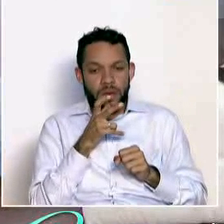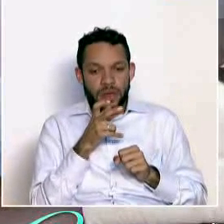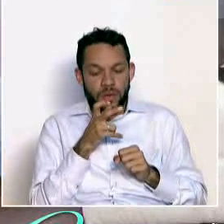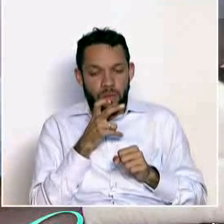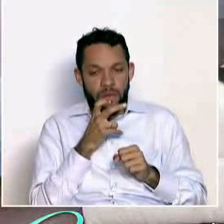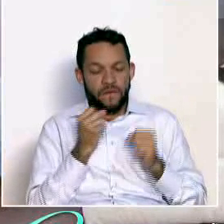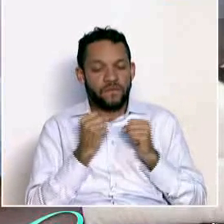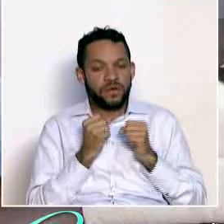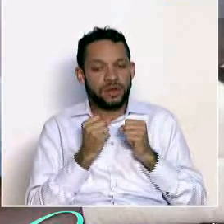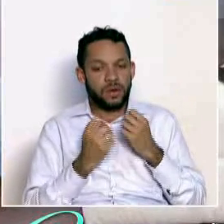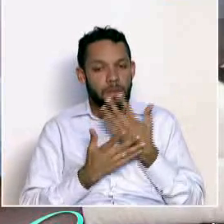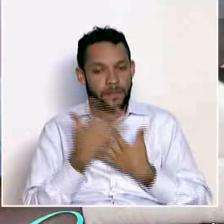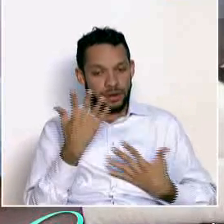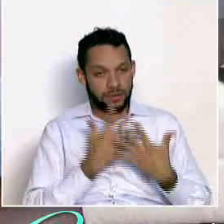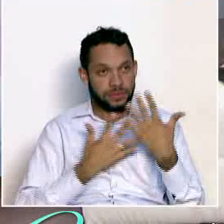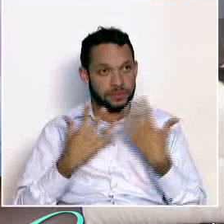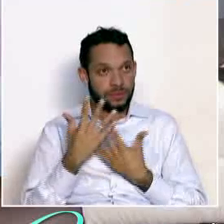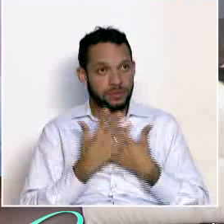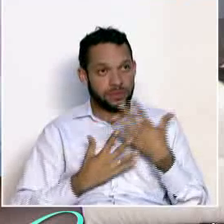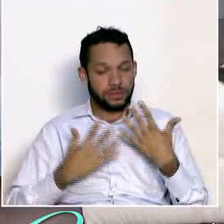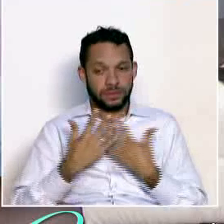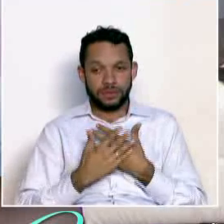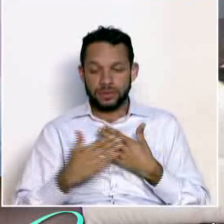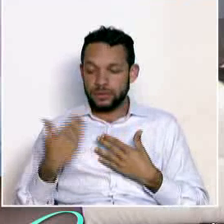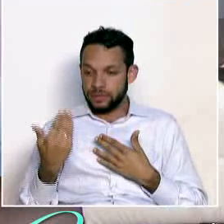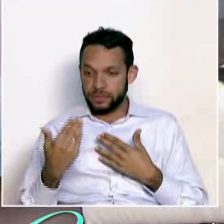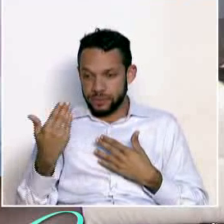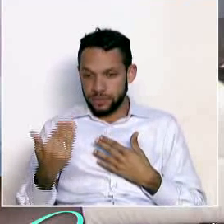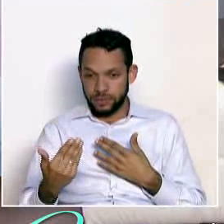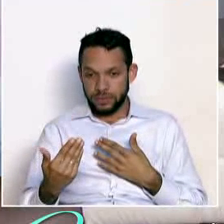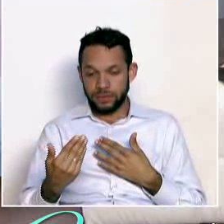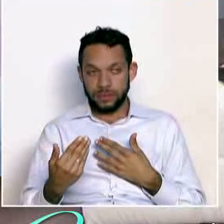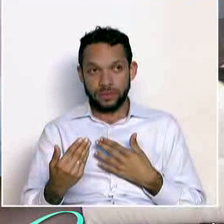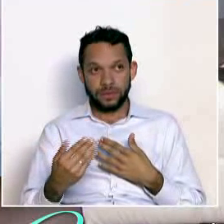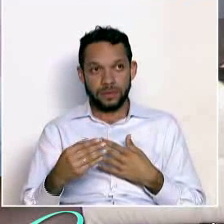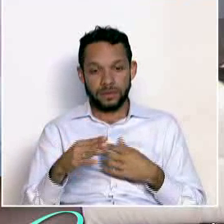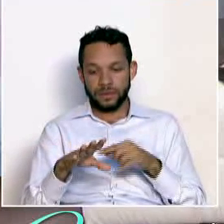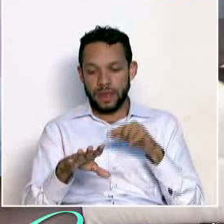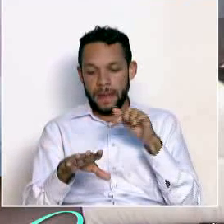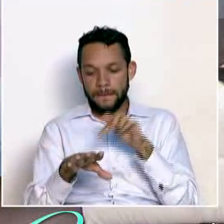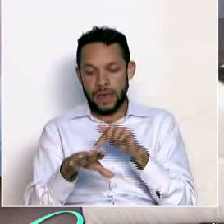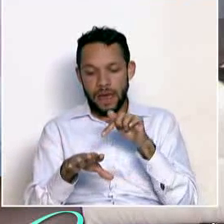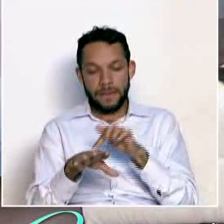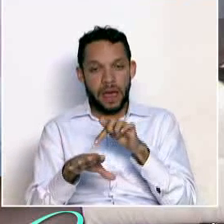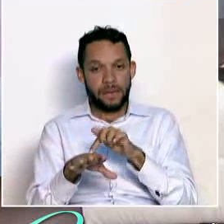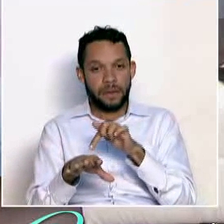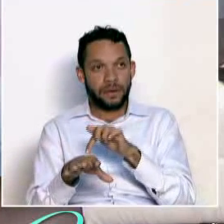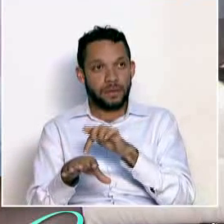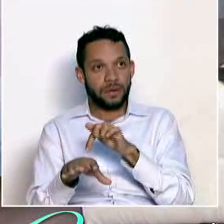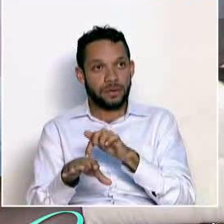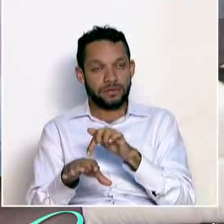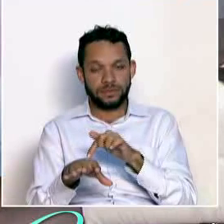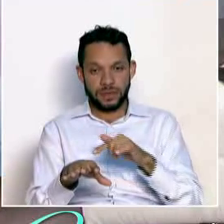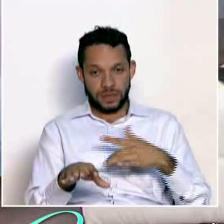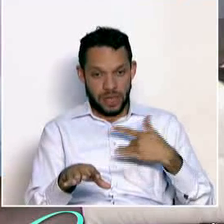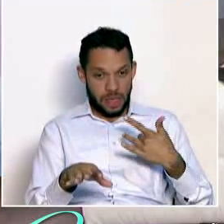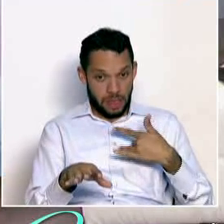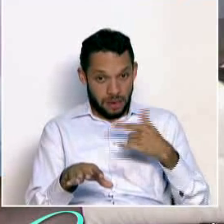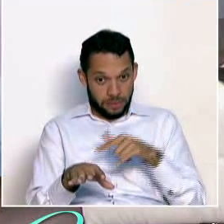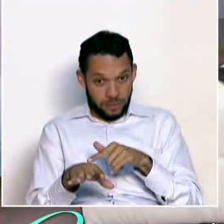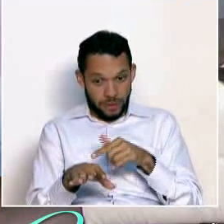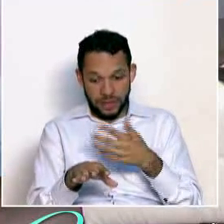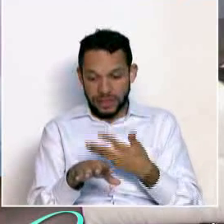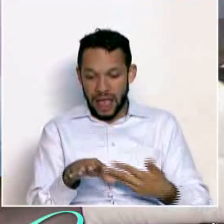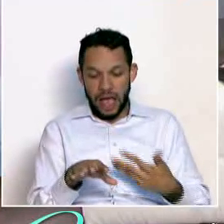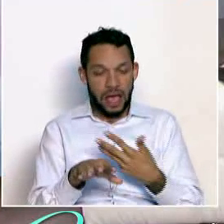frío en la mano, ustedes vieron que él fue atravesado su piel con una aguja. Y uno diría, no